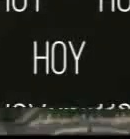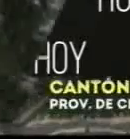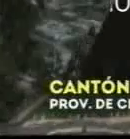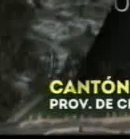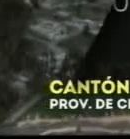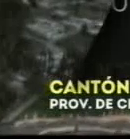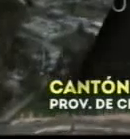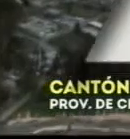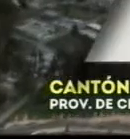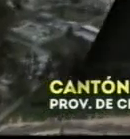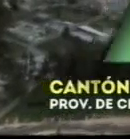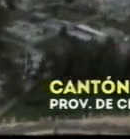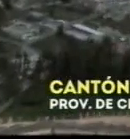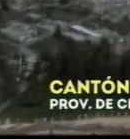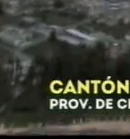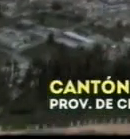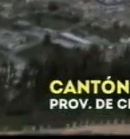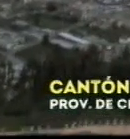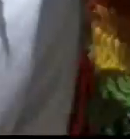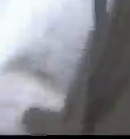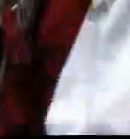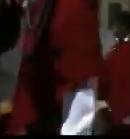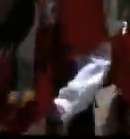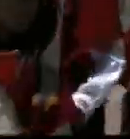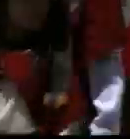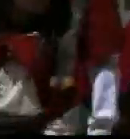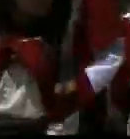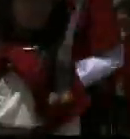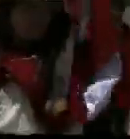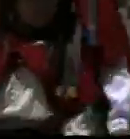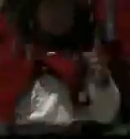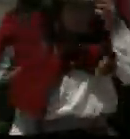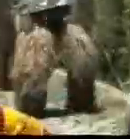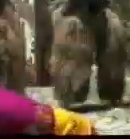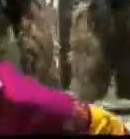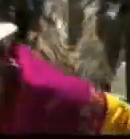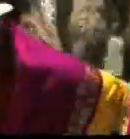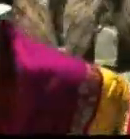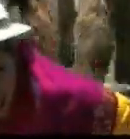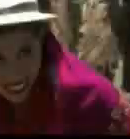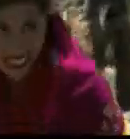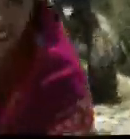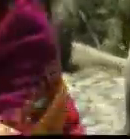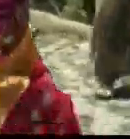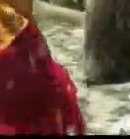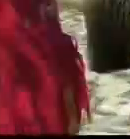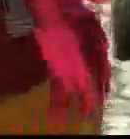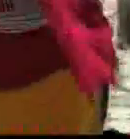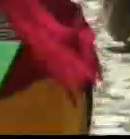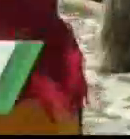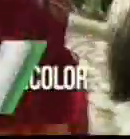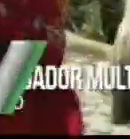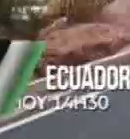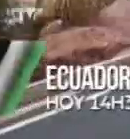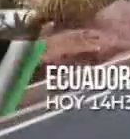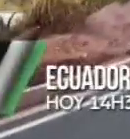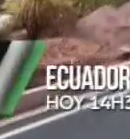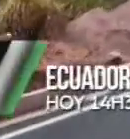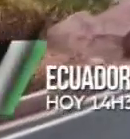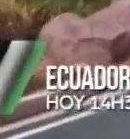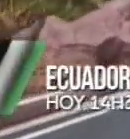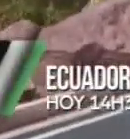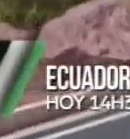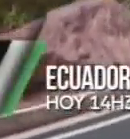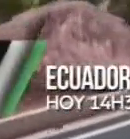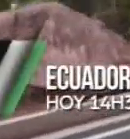El cantón Huamote, en la provincia de Chimborazo, tiene origen purúa, lleno de historia y tradiciones, enmarcado por